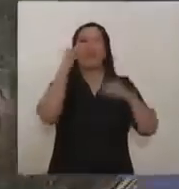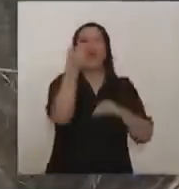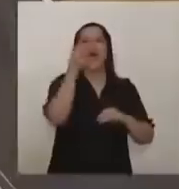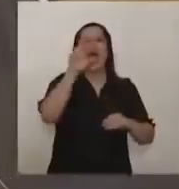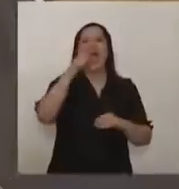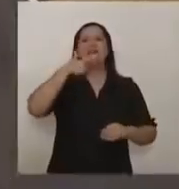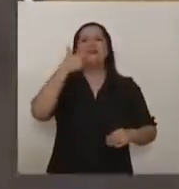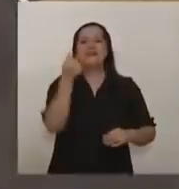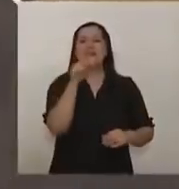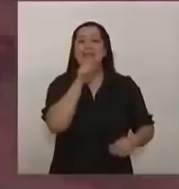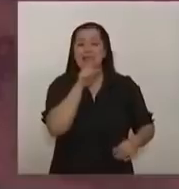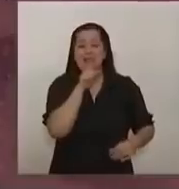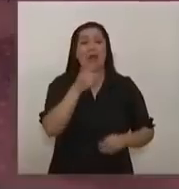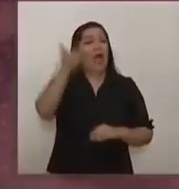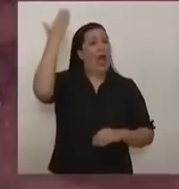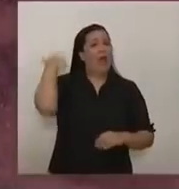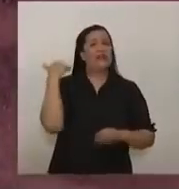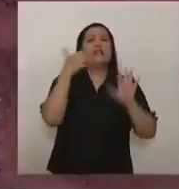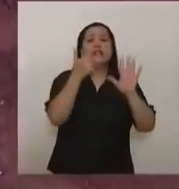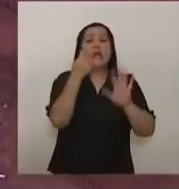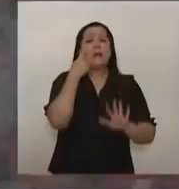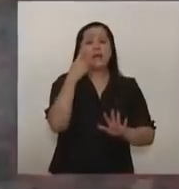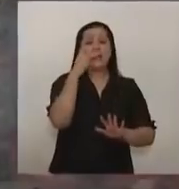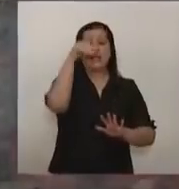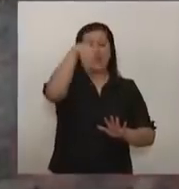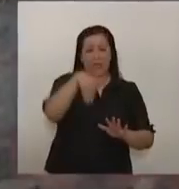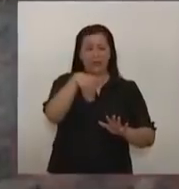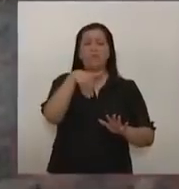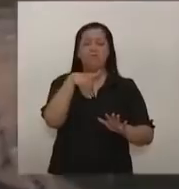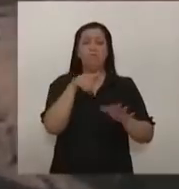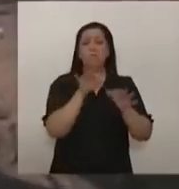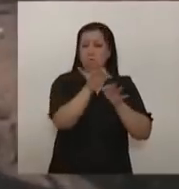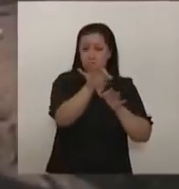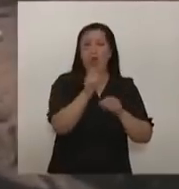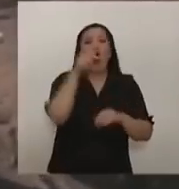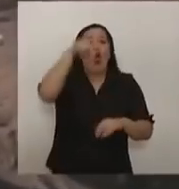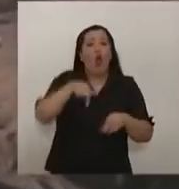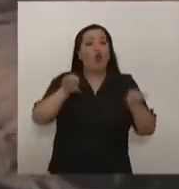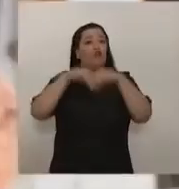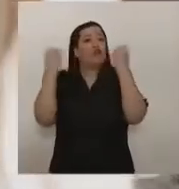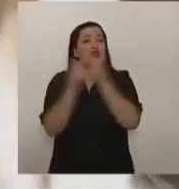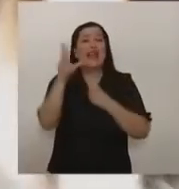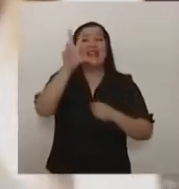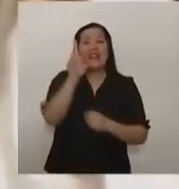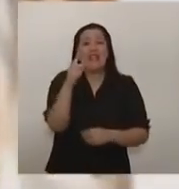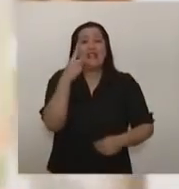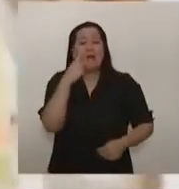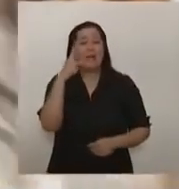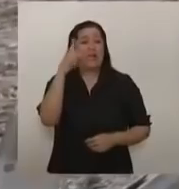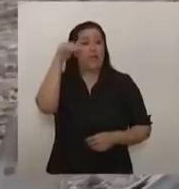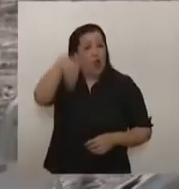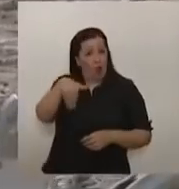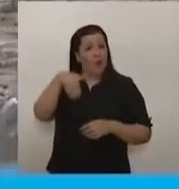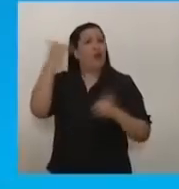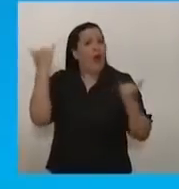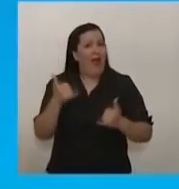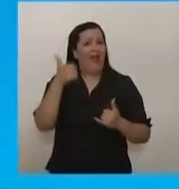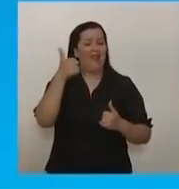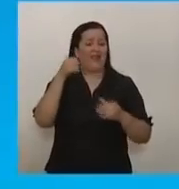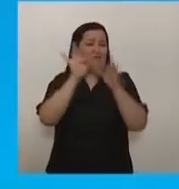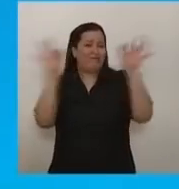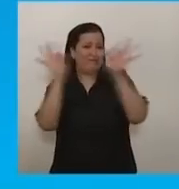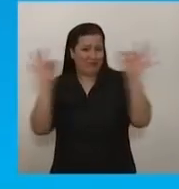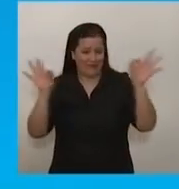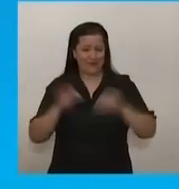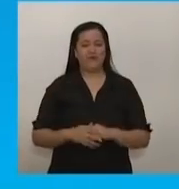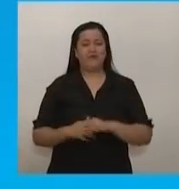ARSAT antes solo tenía 6.000 kilómetros operativos. Hoy tiene 30.000 kilómetros en funcionamiento.